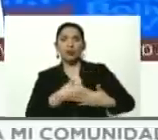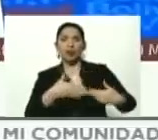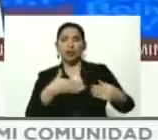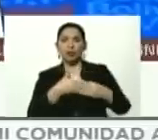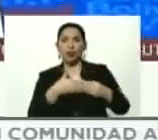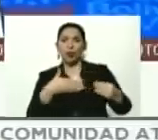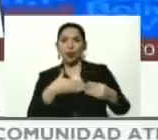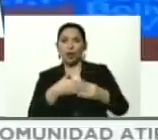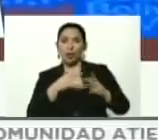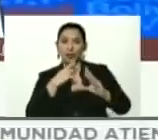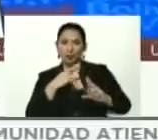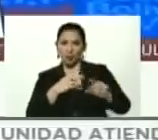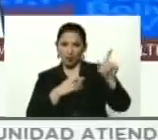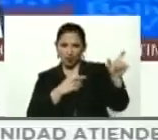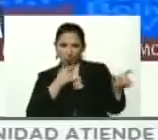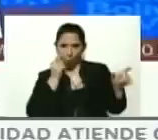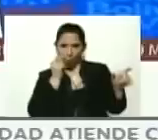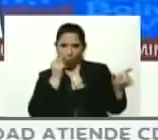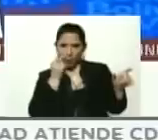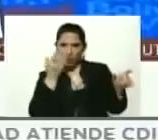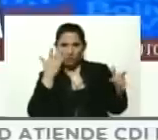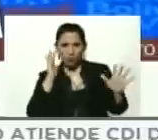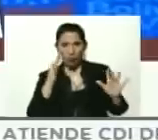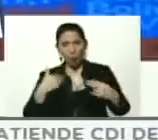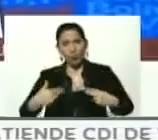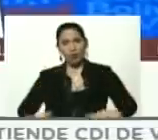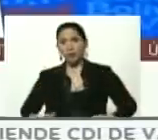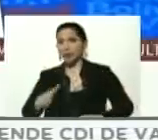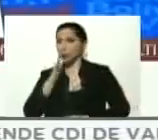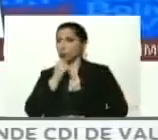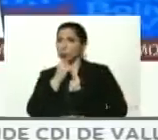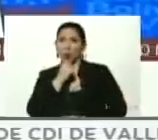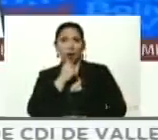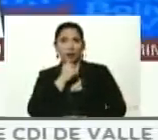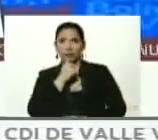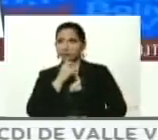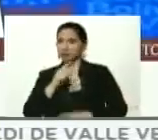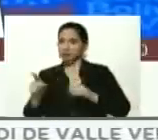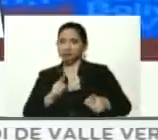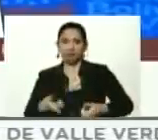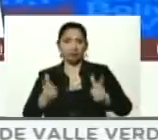La respuesta de él fue que humanamente no ha sido posible.